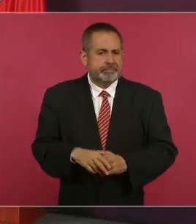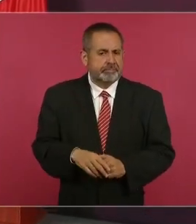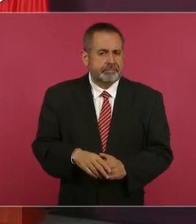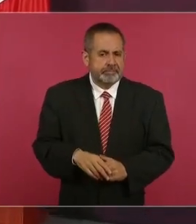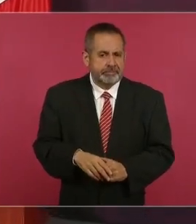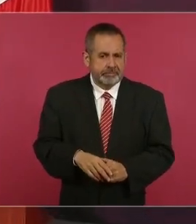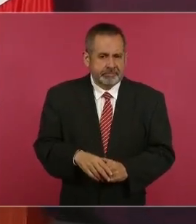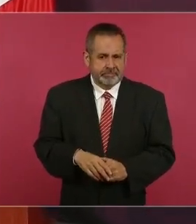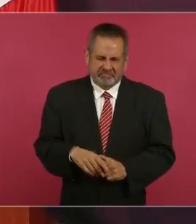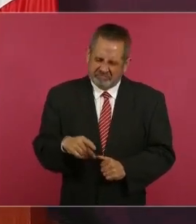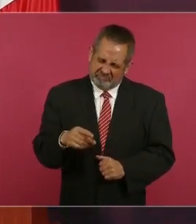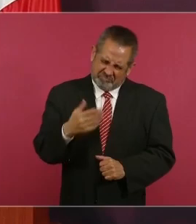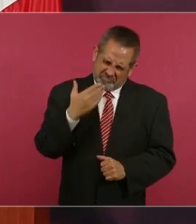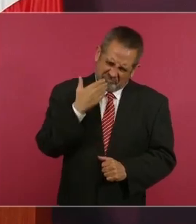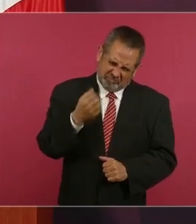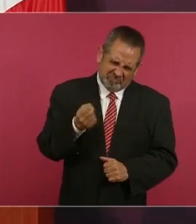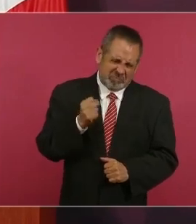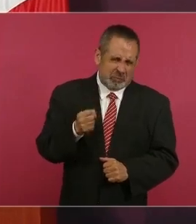un caballo.